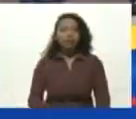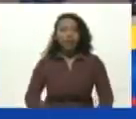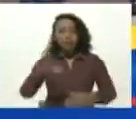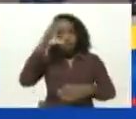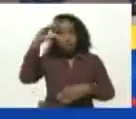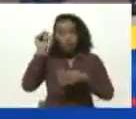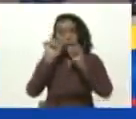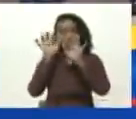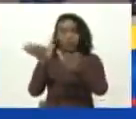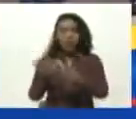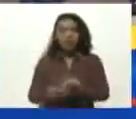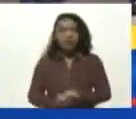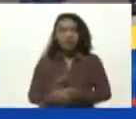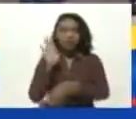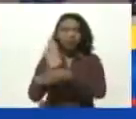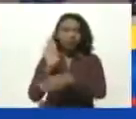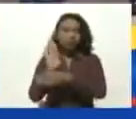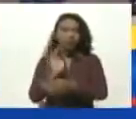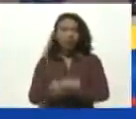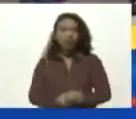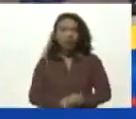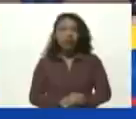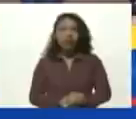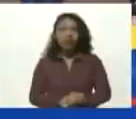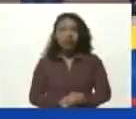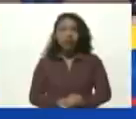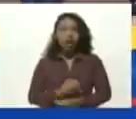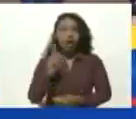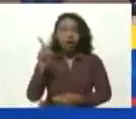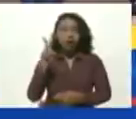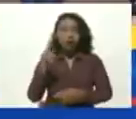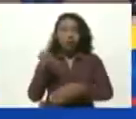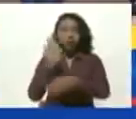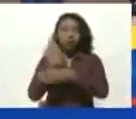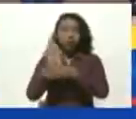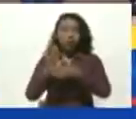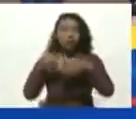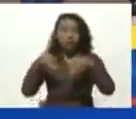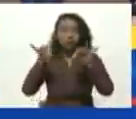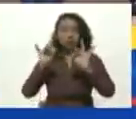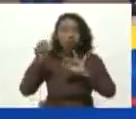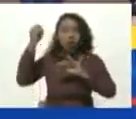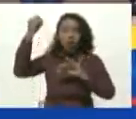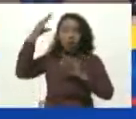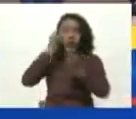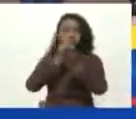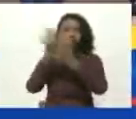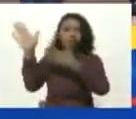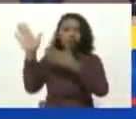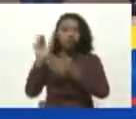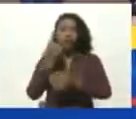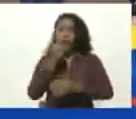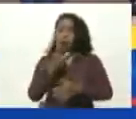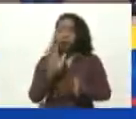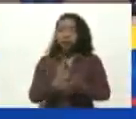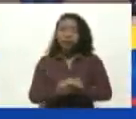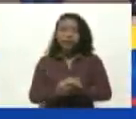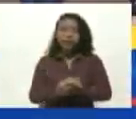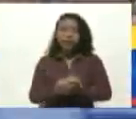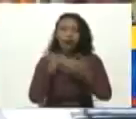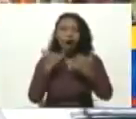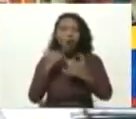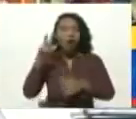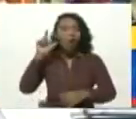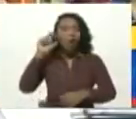bendiga y los proteja en su manto sagrado y en su luz eterna. Bueno, vámonos a